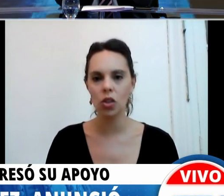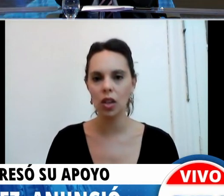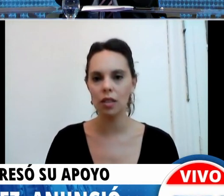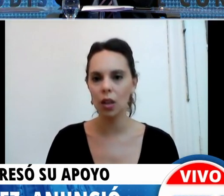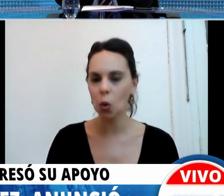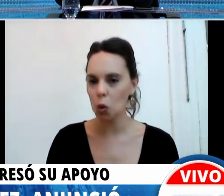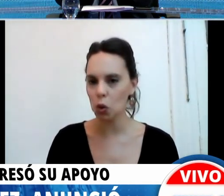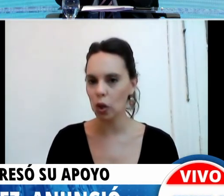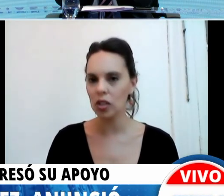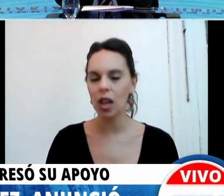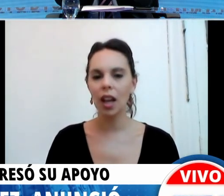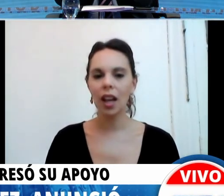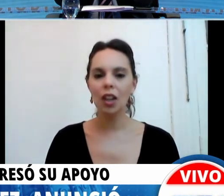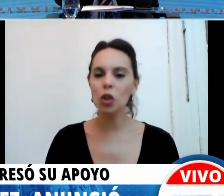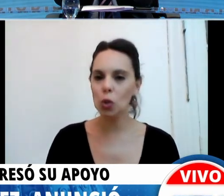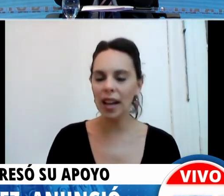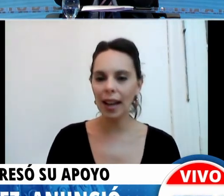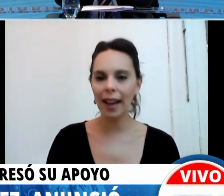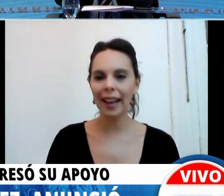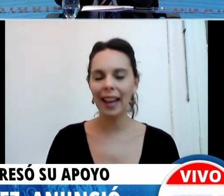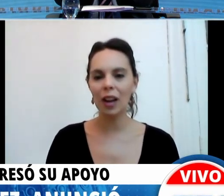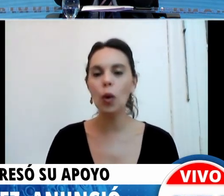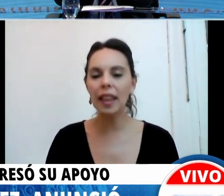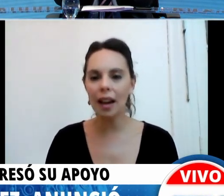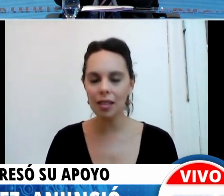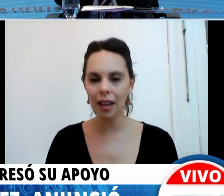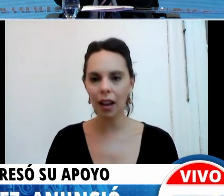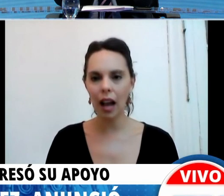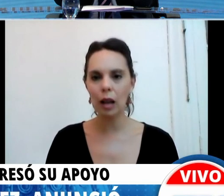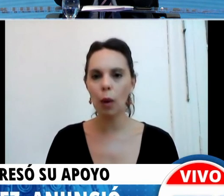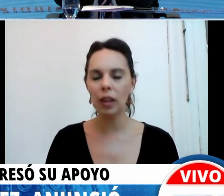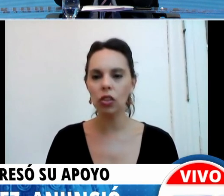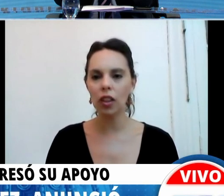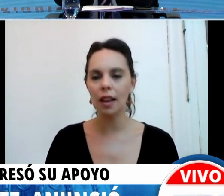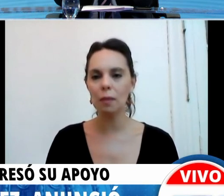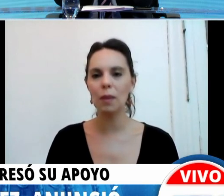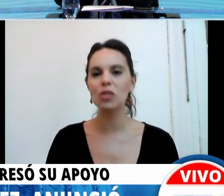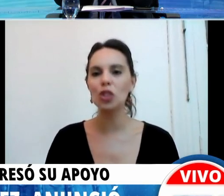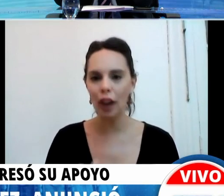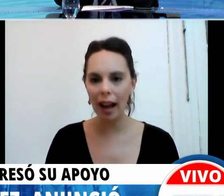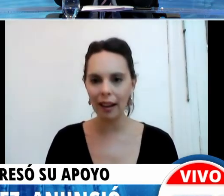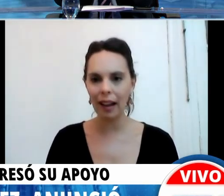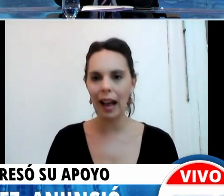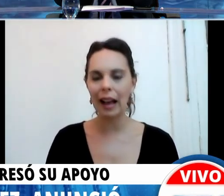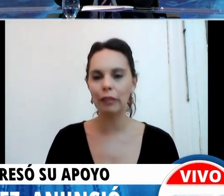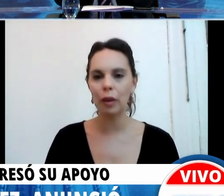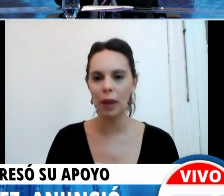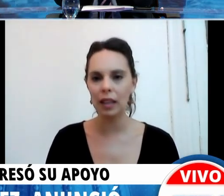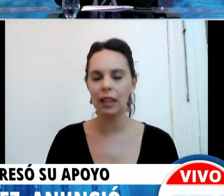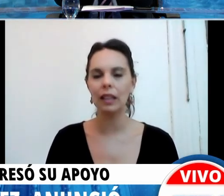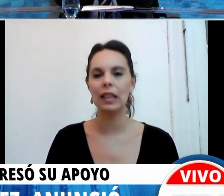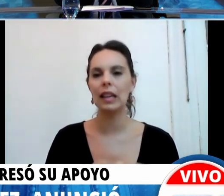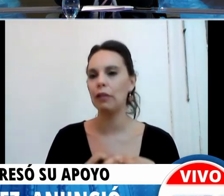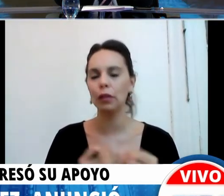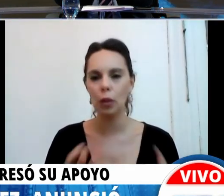sus intervenciones y discursos, no suele cuidarse al momento de mencionar al